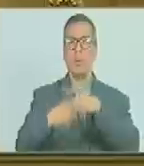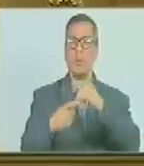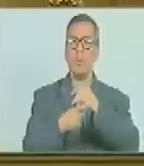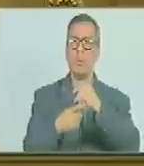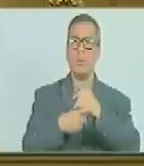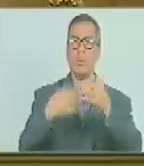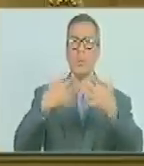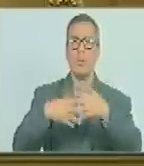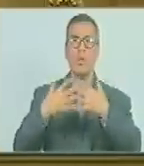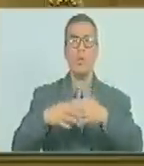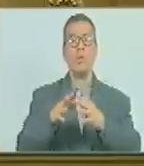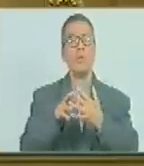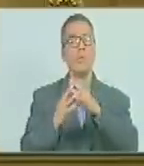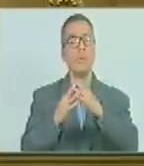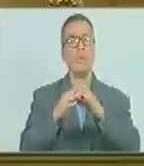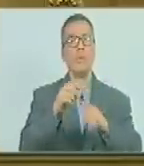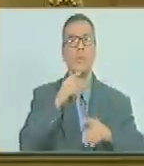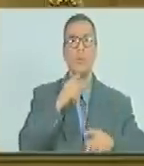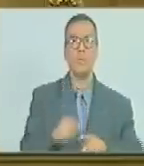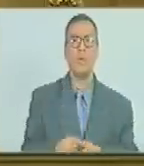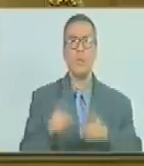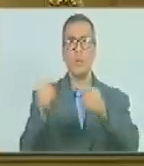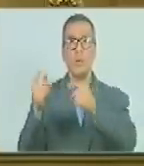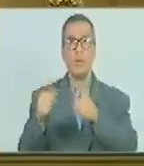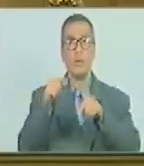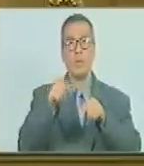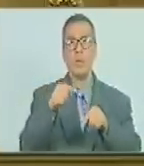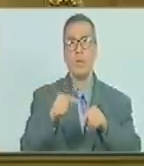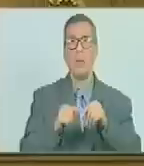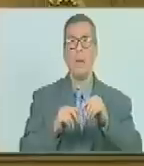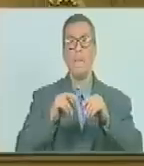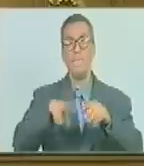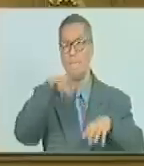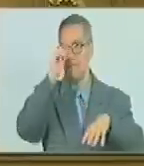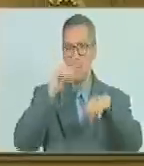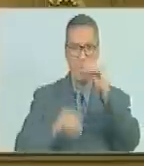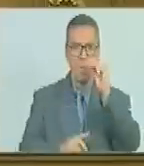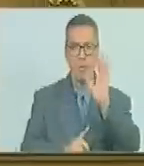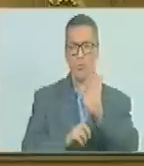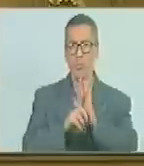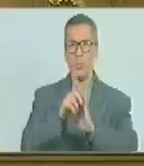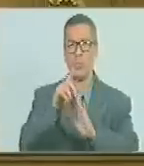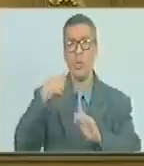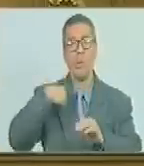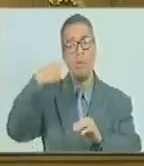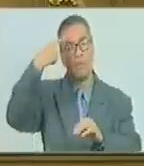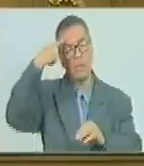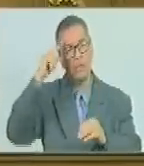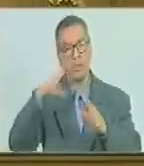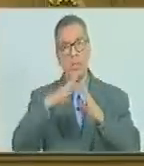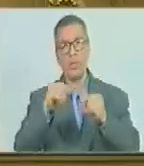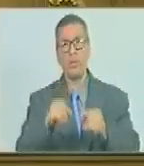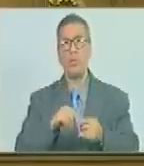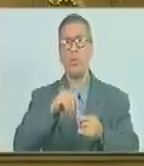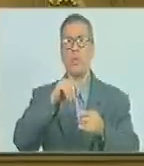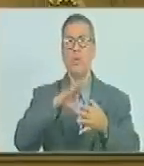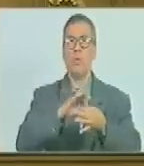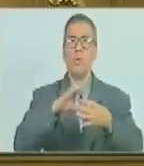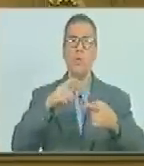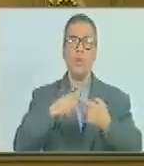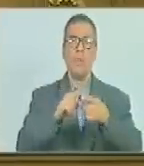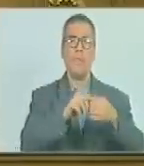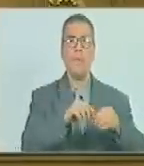tecnológico e industria tradicional. Una economía que ha aprendido a desarrollarse a pesar de los permanentes intentos de desestabilización